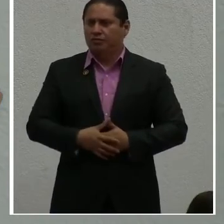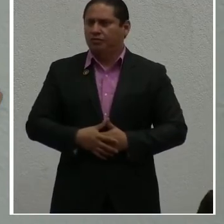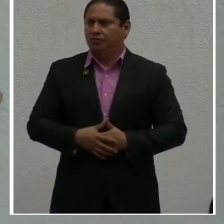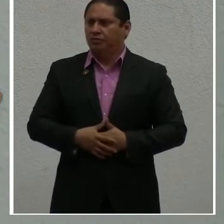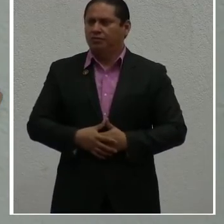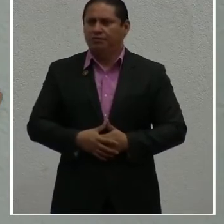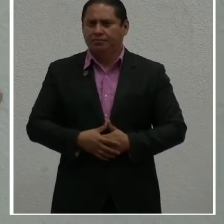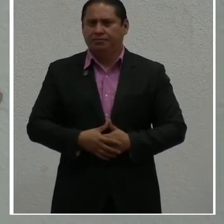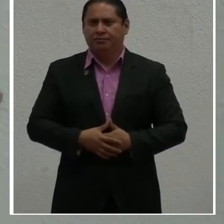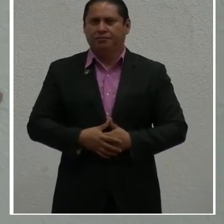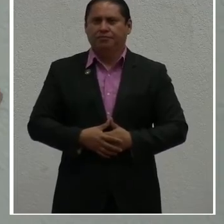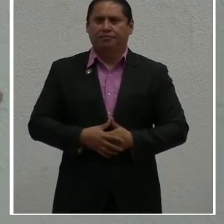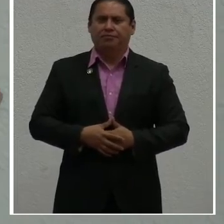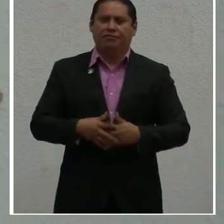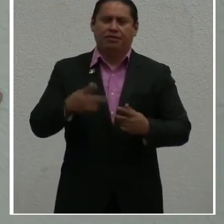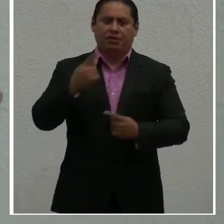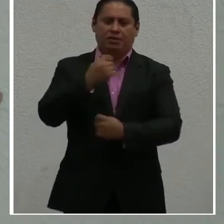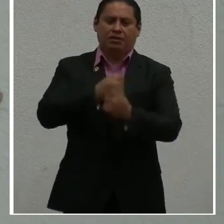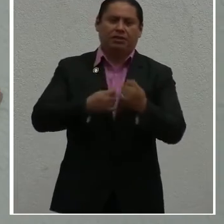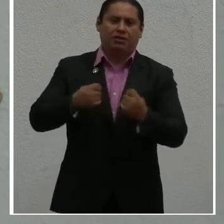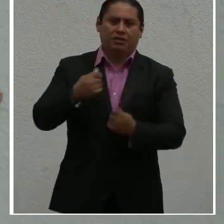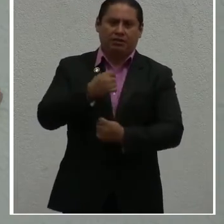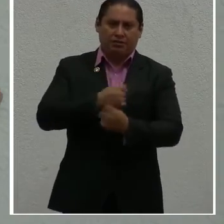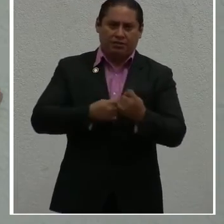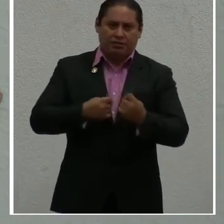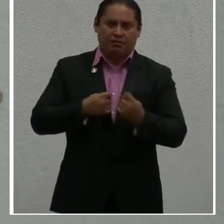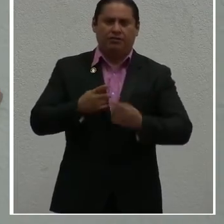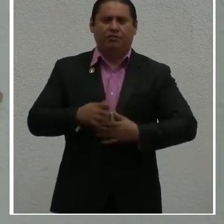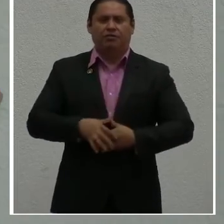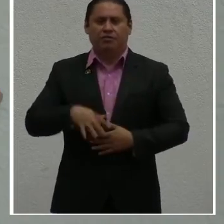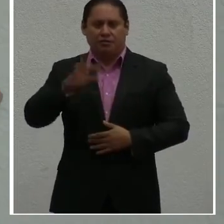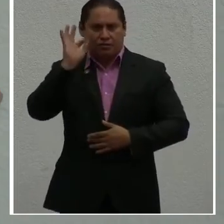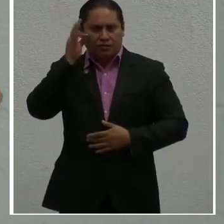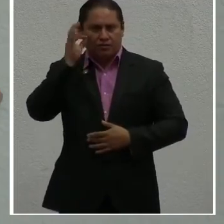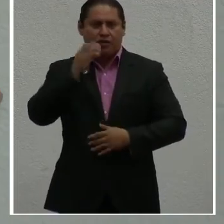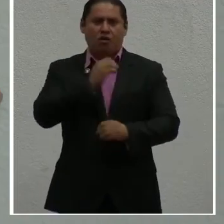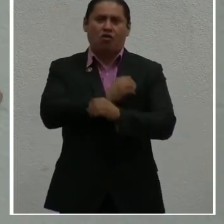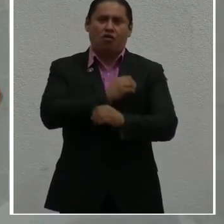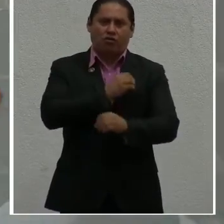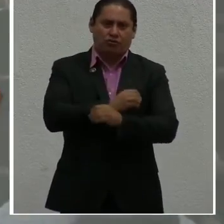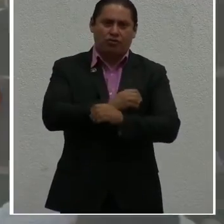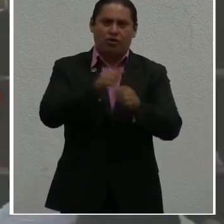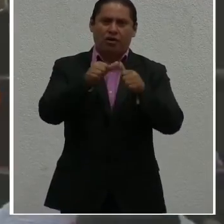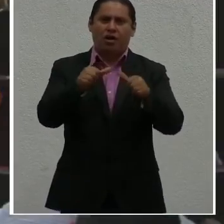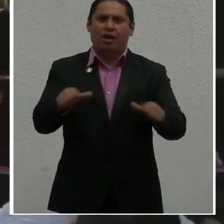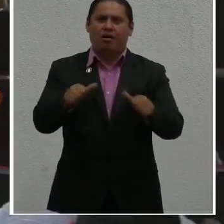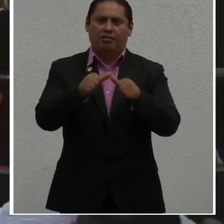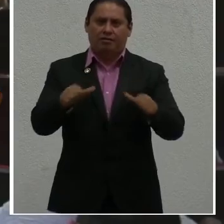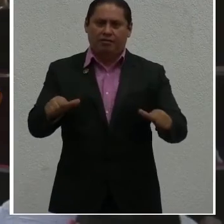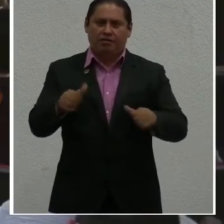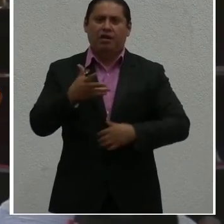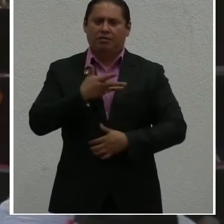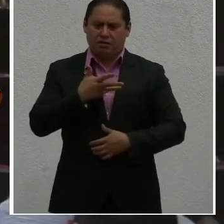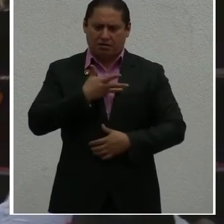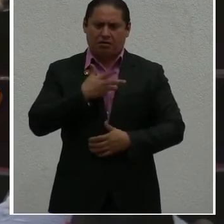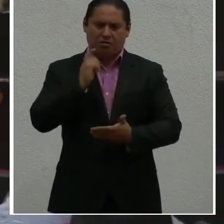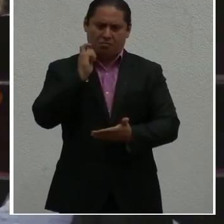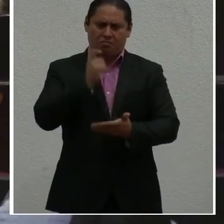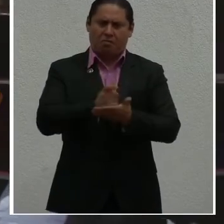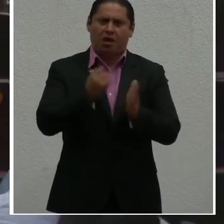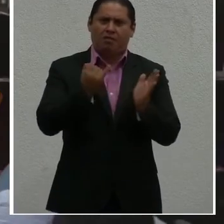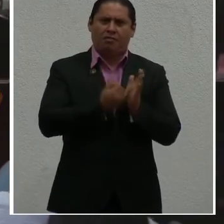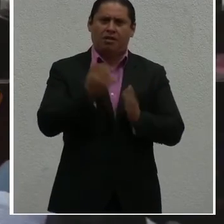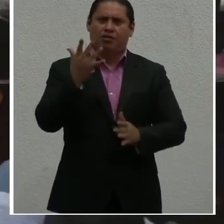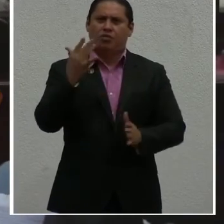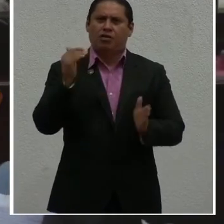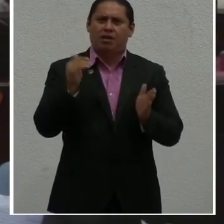Están tiendas de autoservicio de Oxxo y Aurrerá que tienen que pagar módicamente